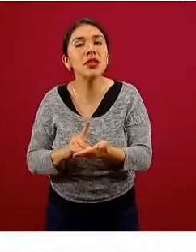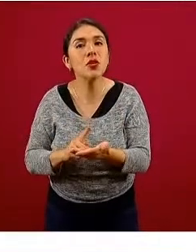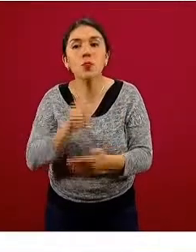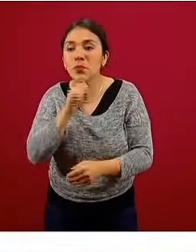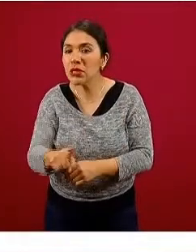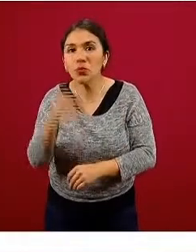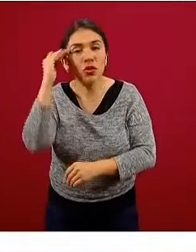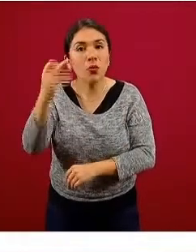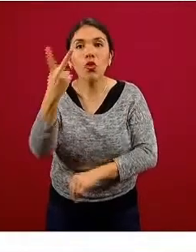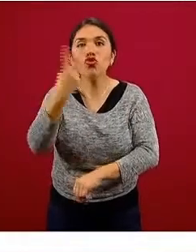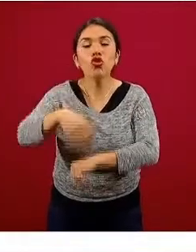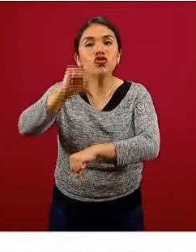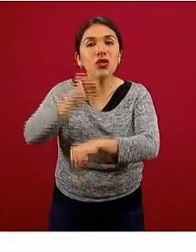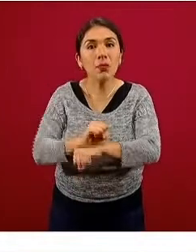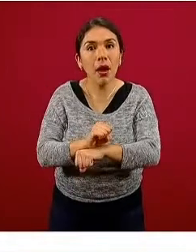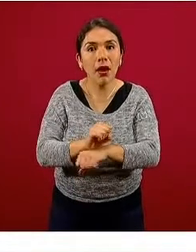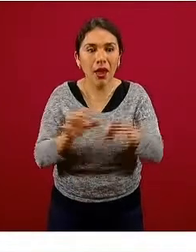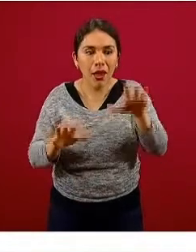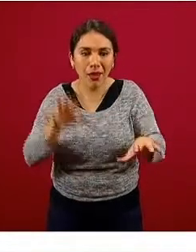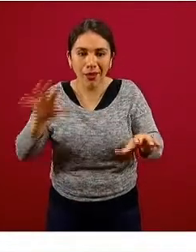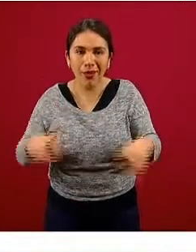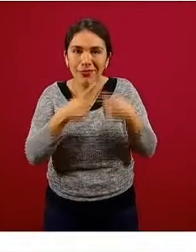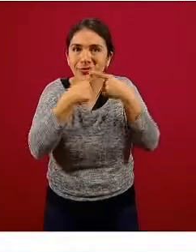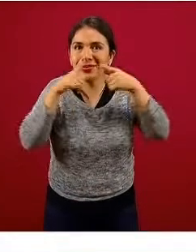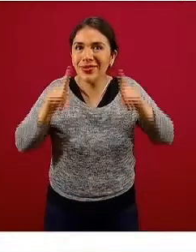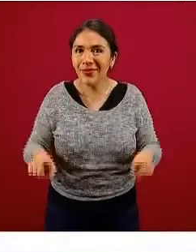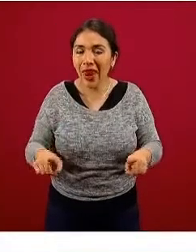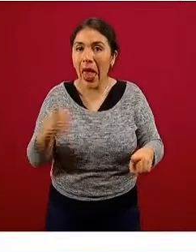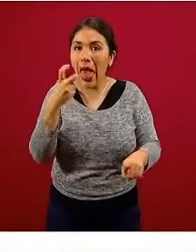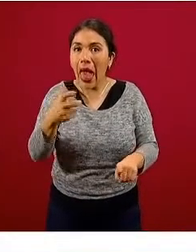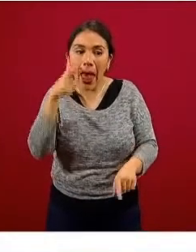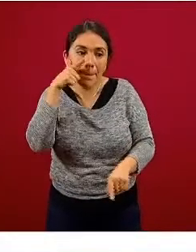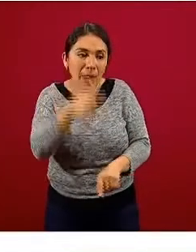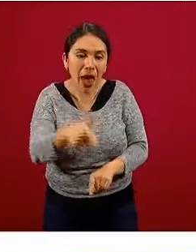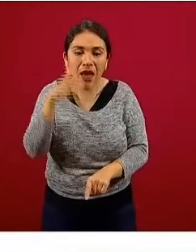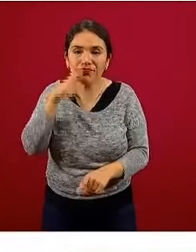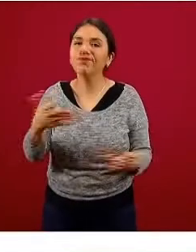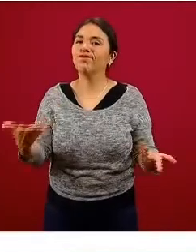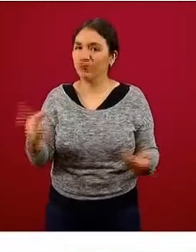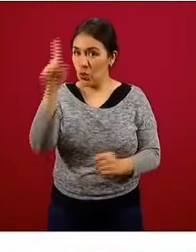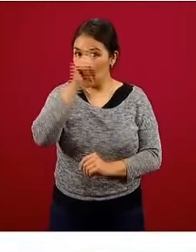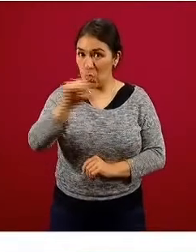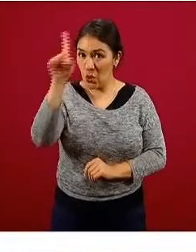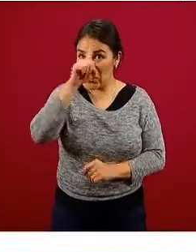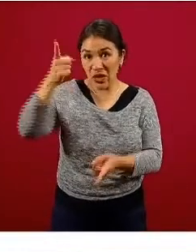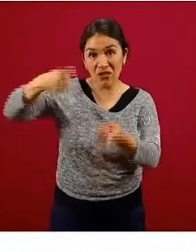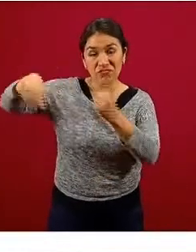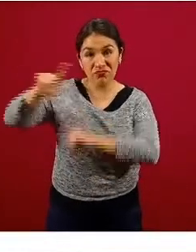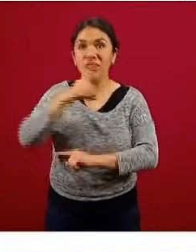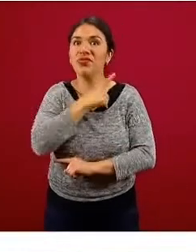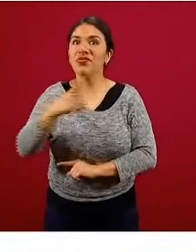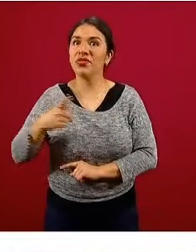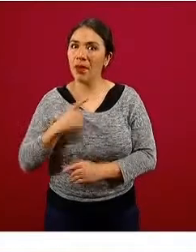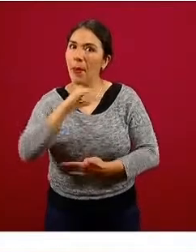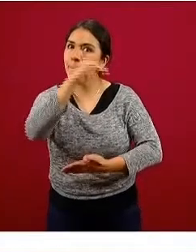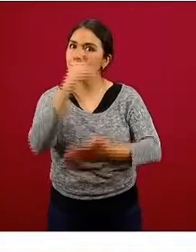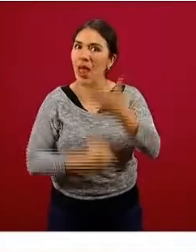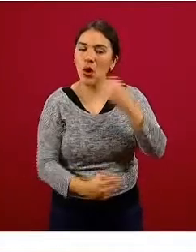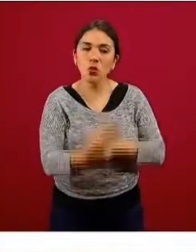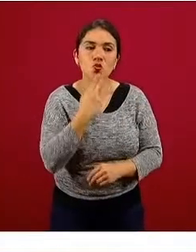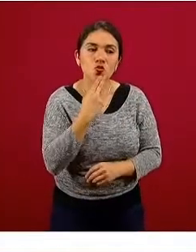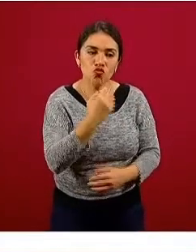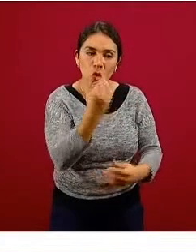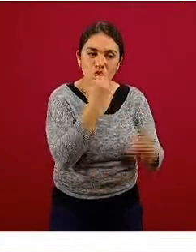2 semanas. Esto nos lleva a la recomendación de los autores de limitar el consumo